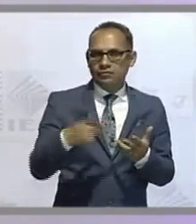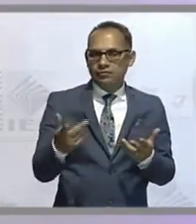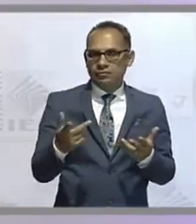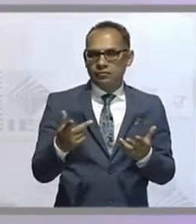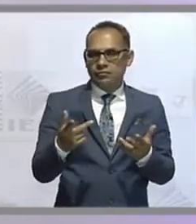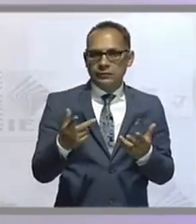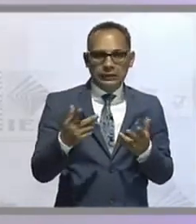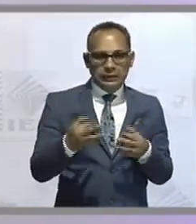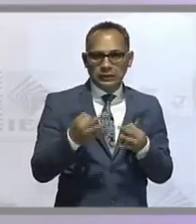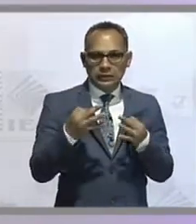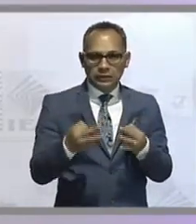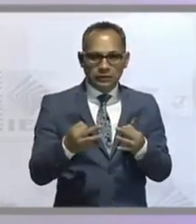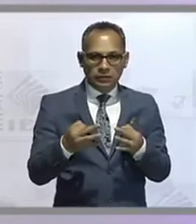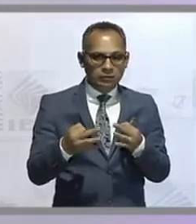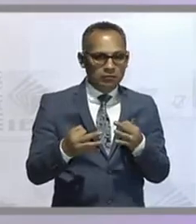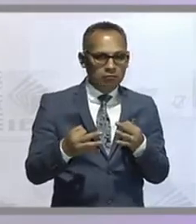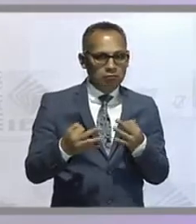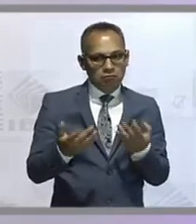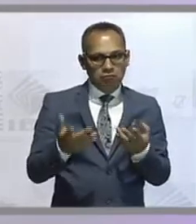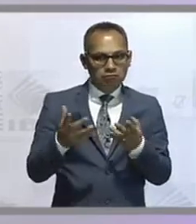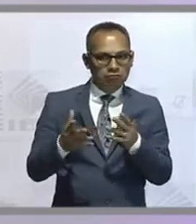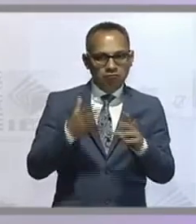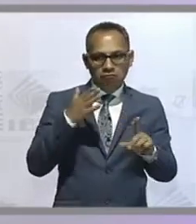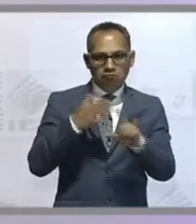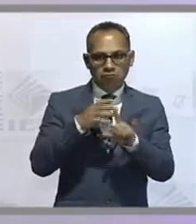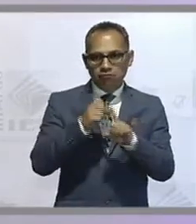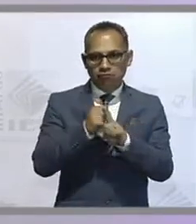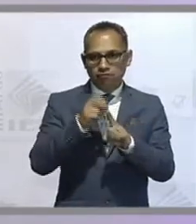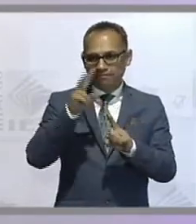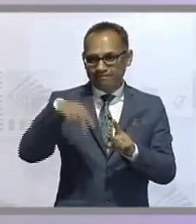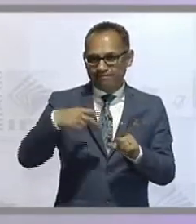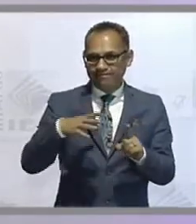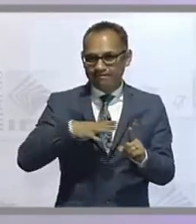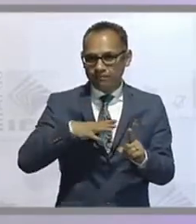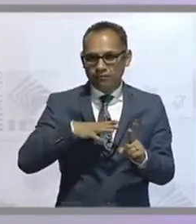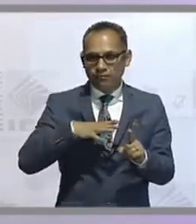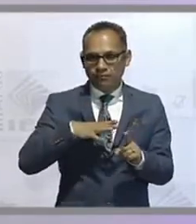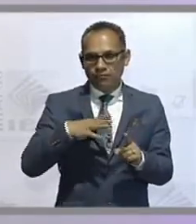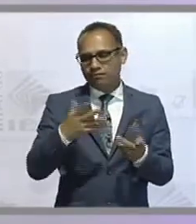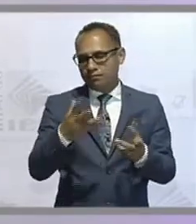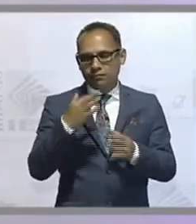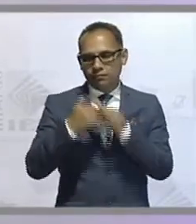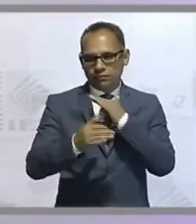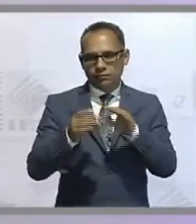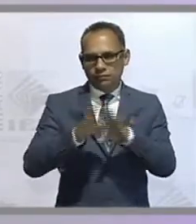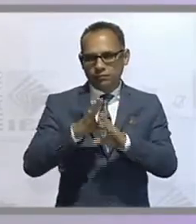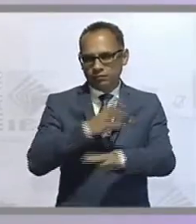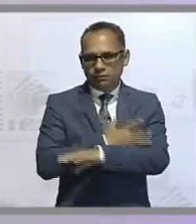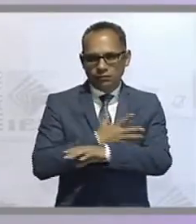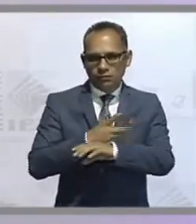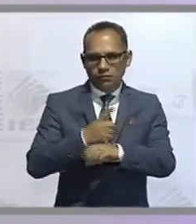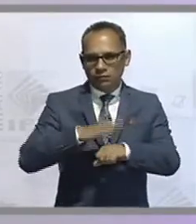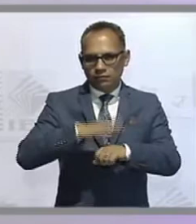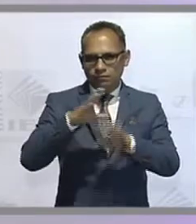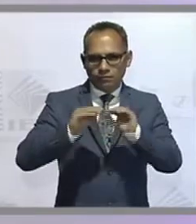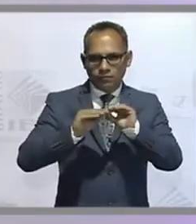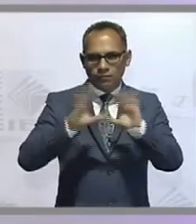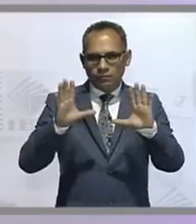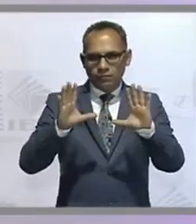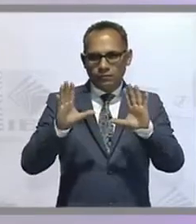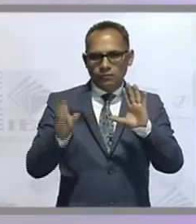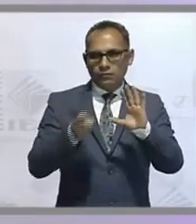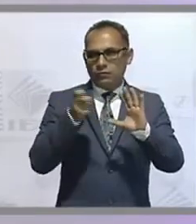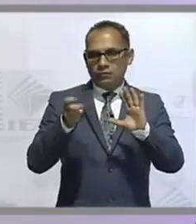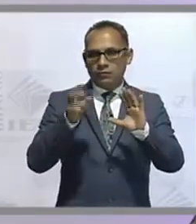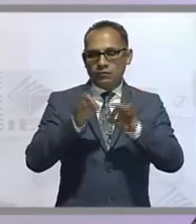correctos en la designación de los recursos falta mayor transparencia y para ello pues obviamente tenemos que empezar por cambiar la